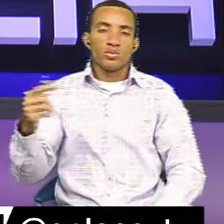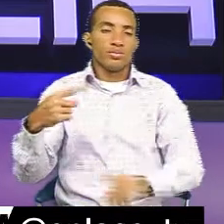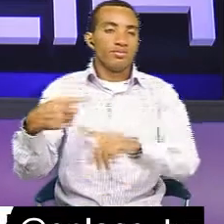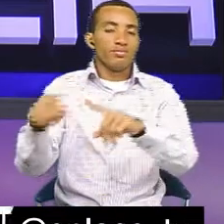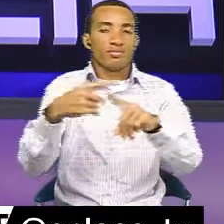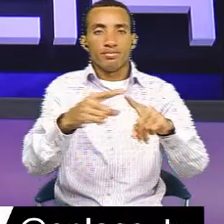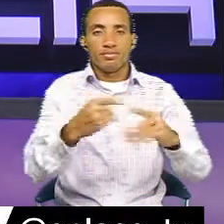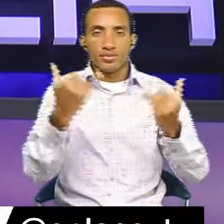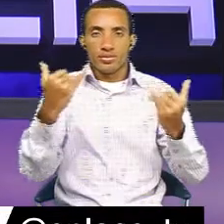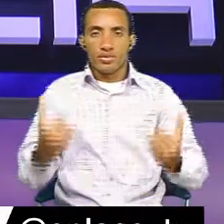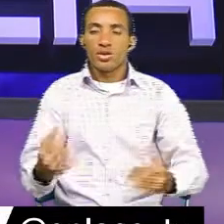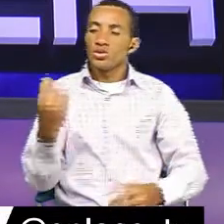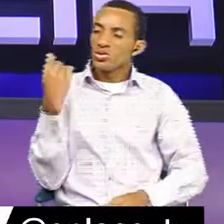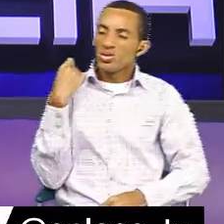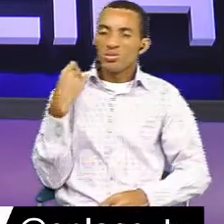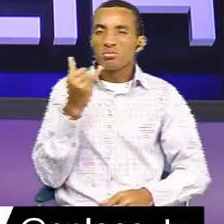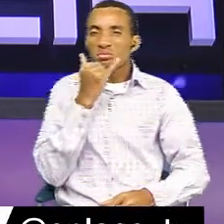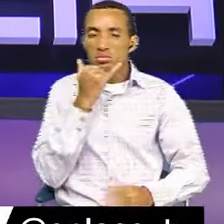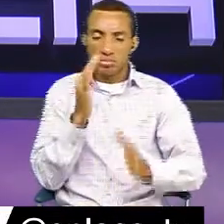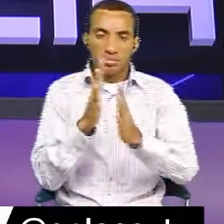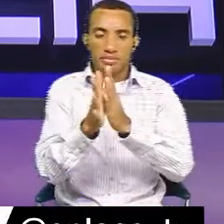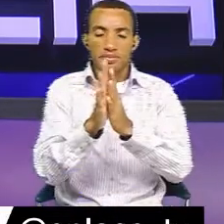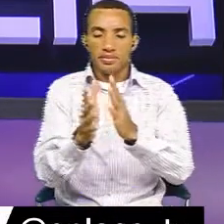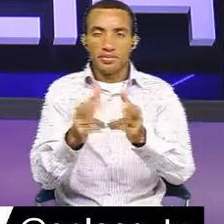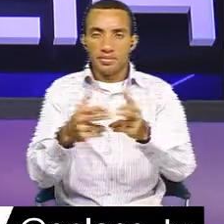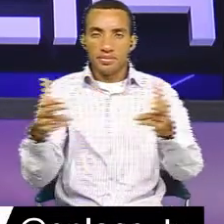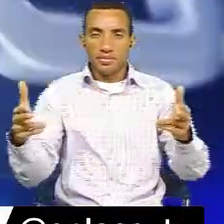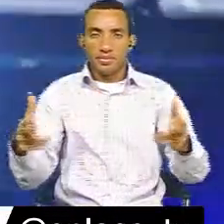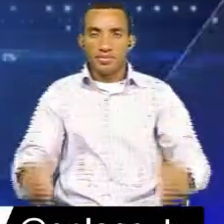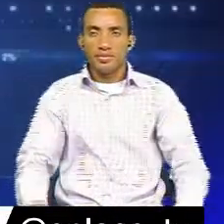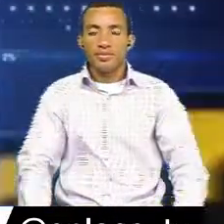ocurridos en las últimas horas en nuestra ciudad y región.